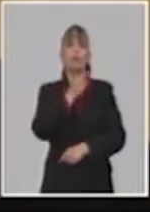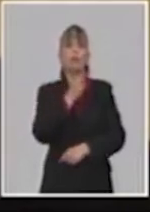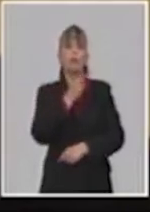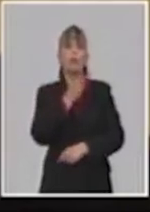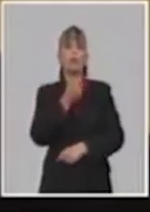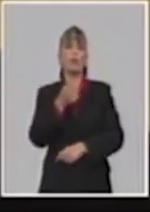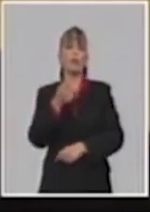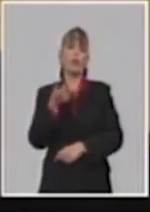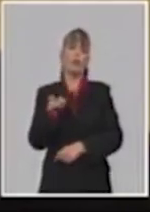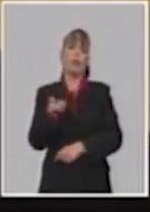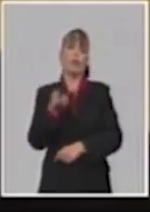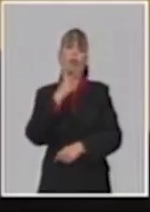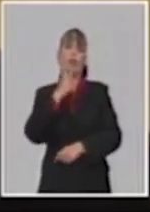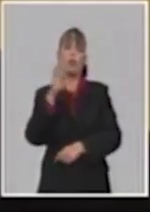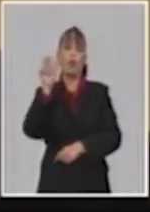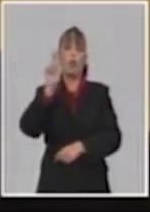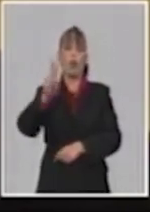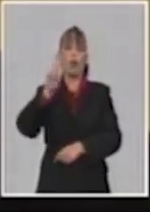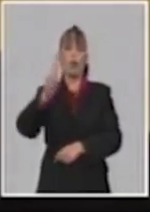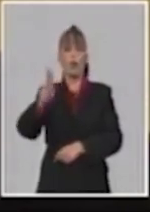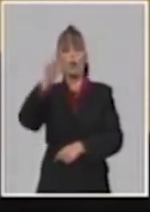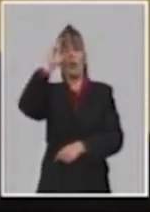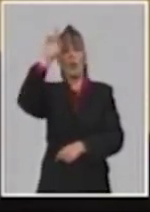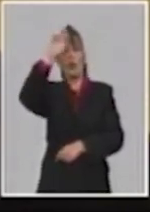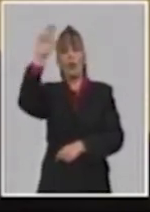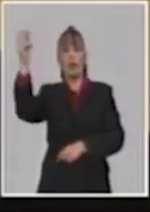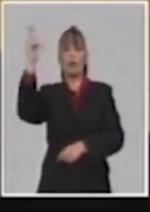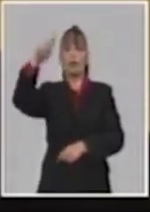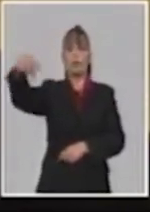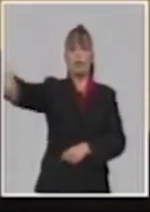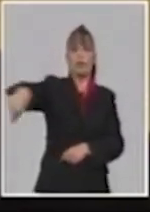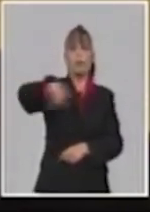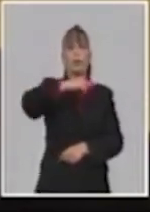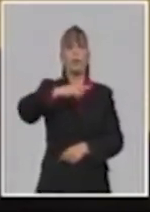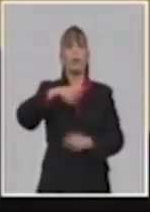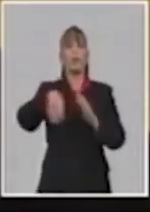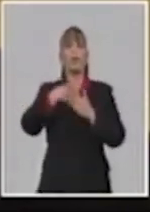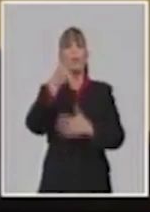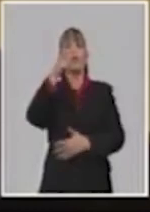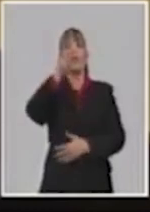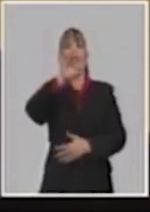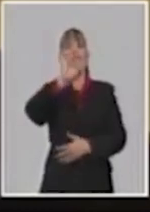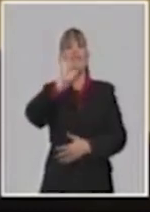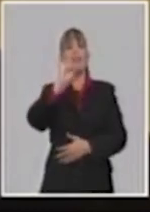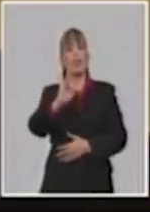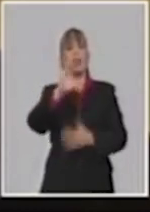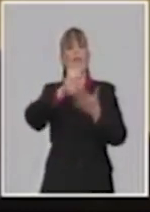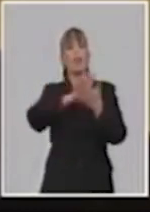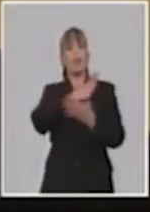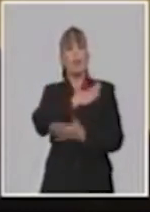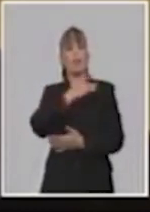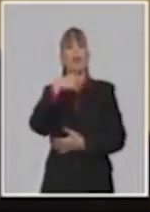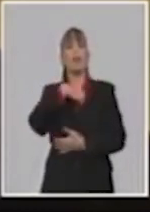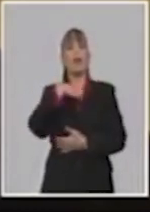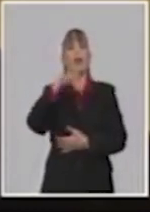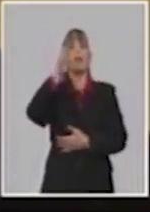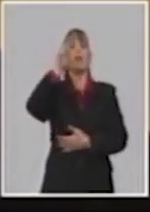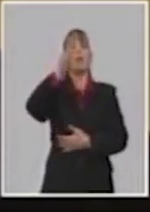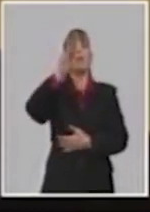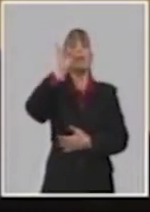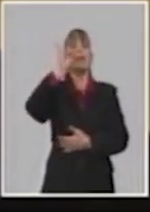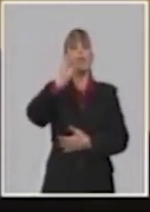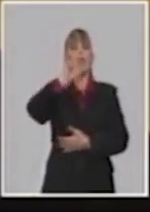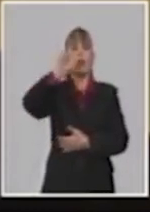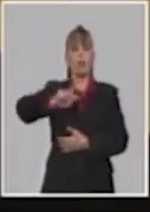del hospital, cerrando ya la estadística del día 27 de marzo con 23 pacientes hospitalizados en el hospital